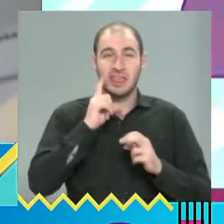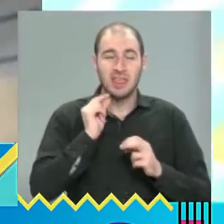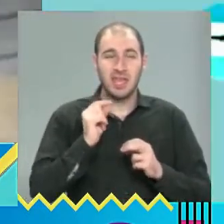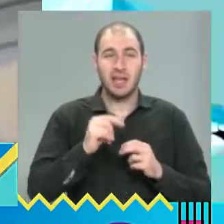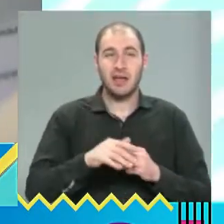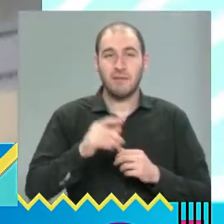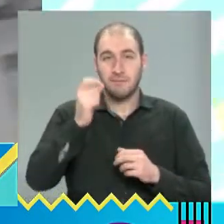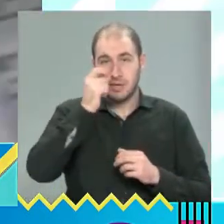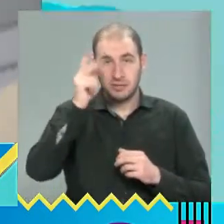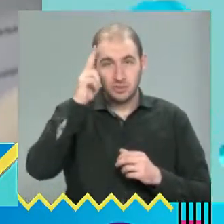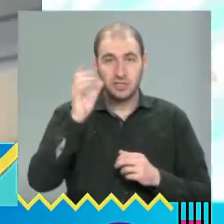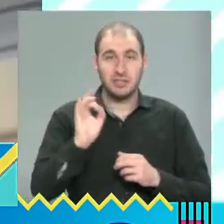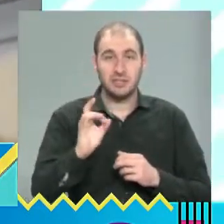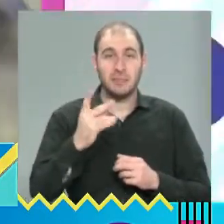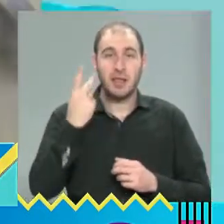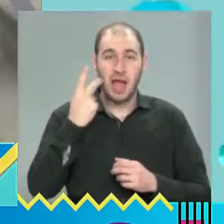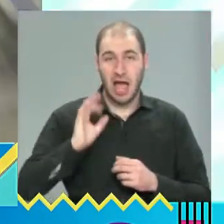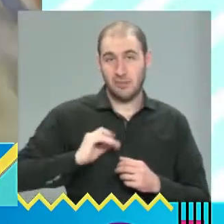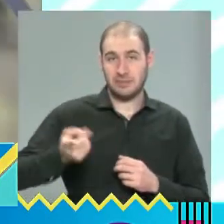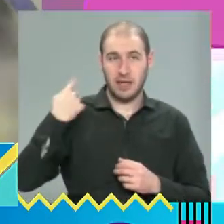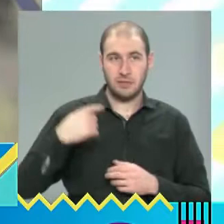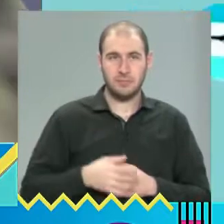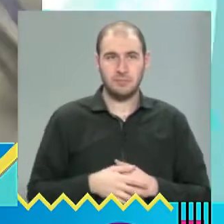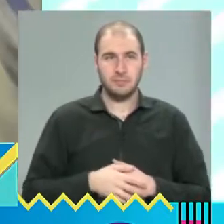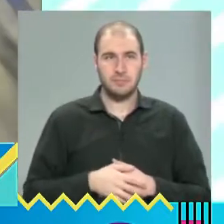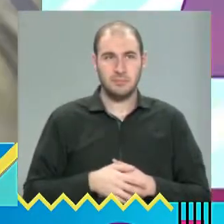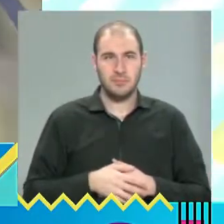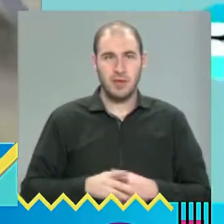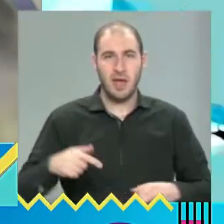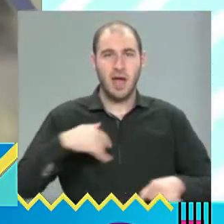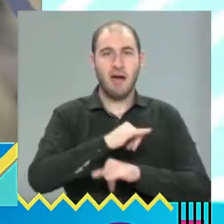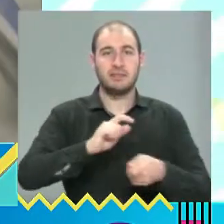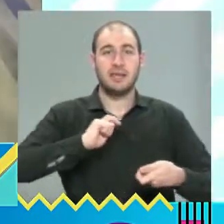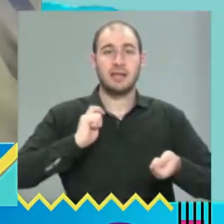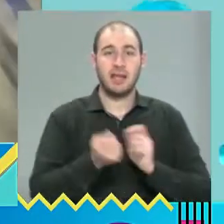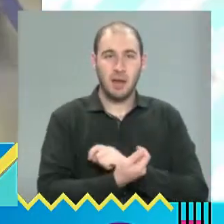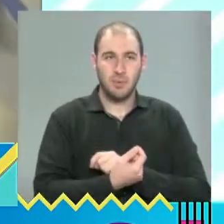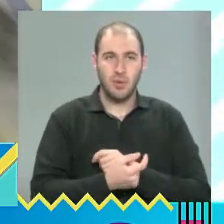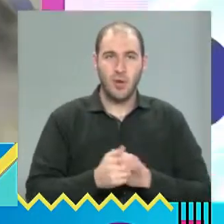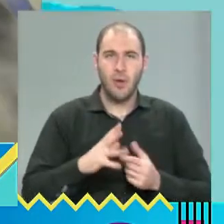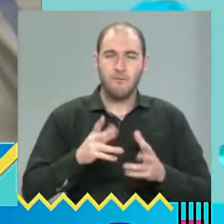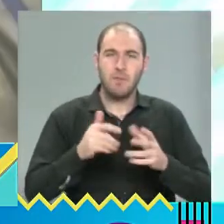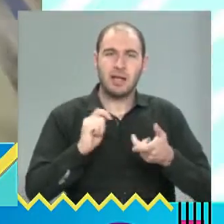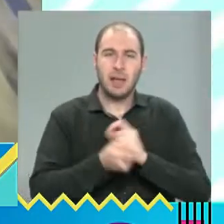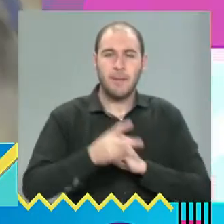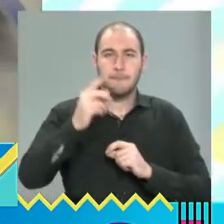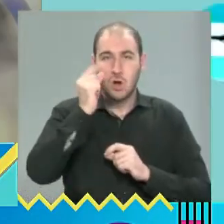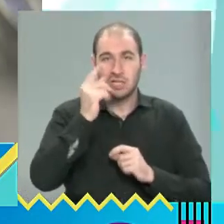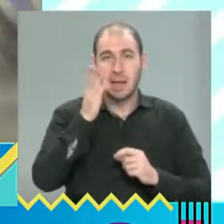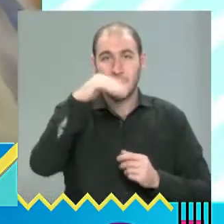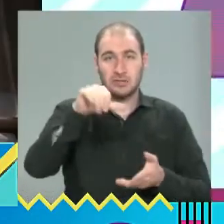Inocentes, 28 de diciembre del año pasado, y se anuncia un cambio de alguna manera en la política del Banco